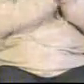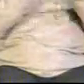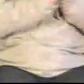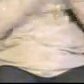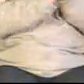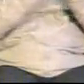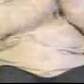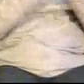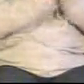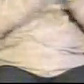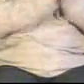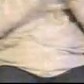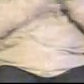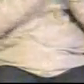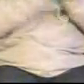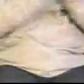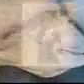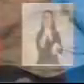Merrill Lynch